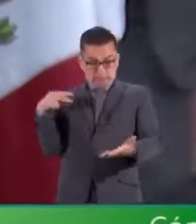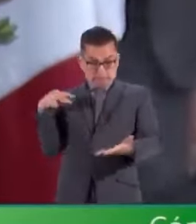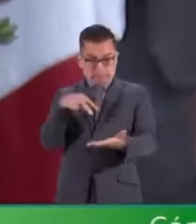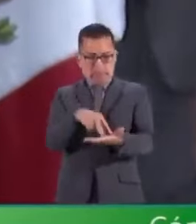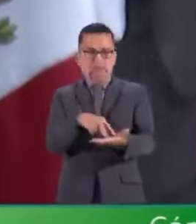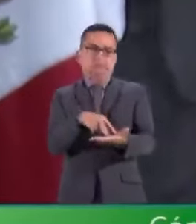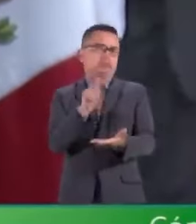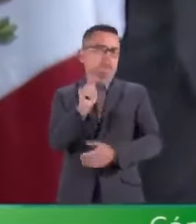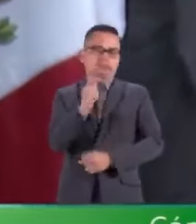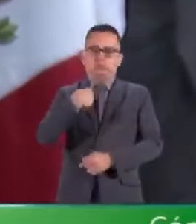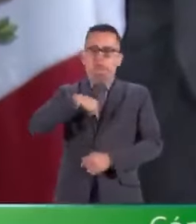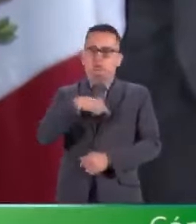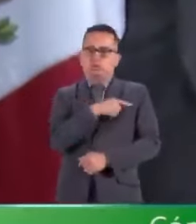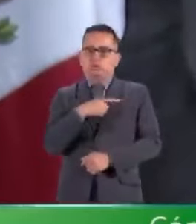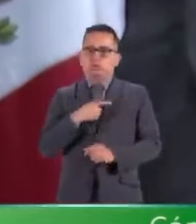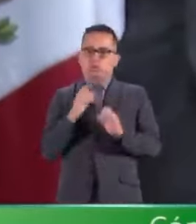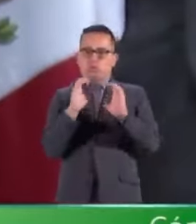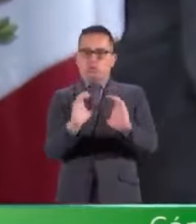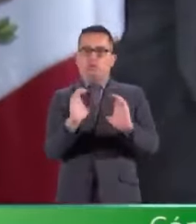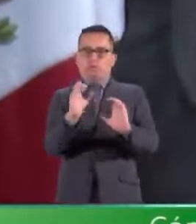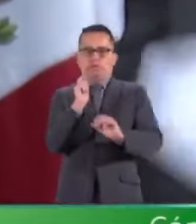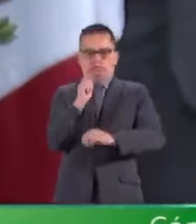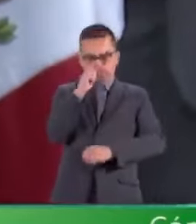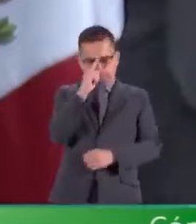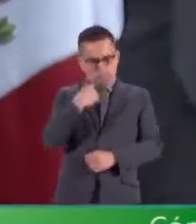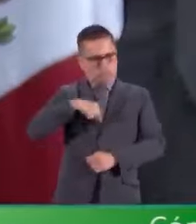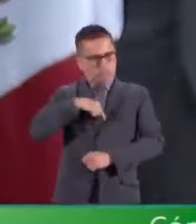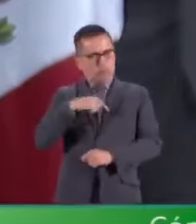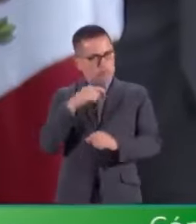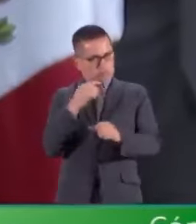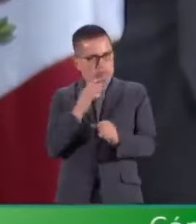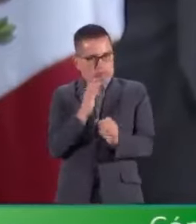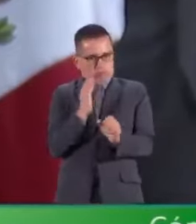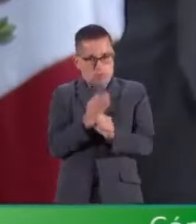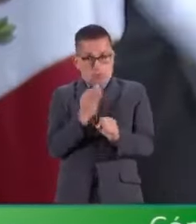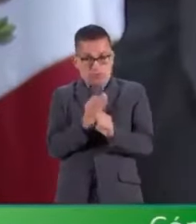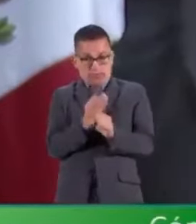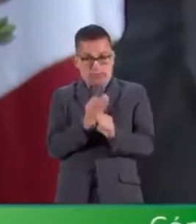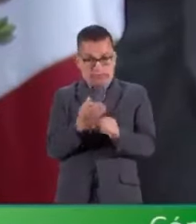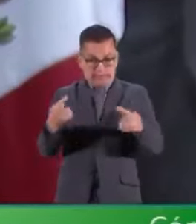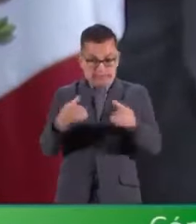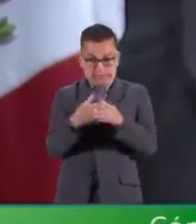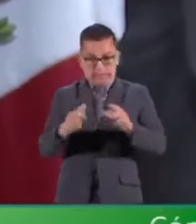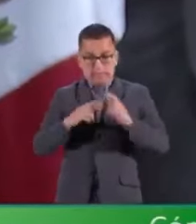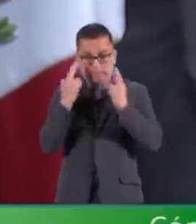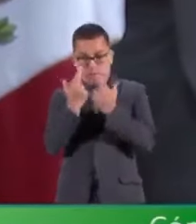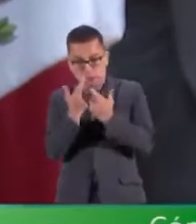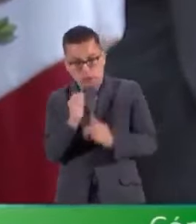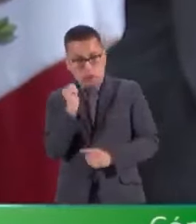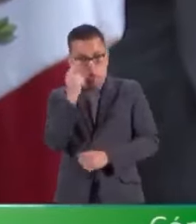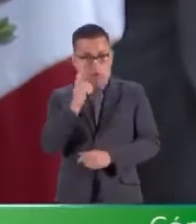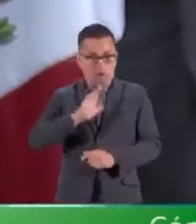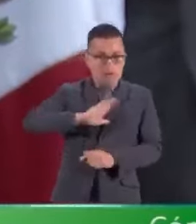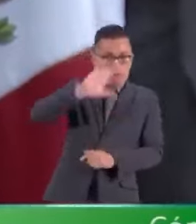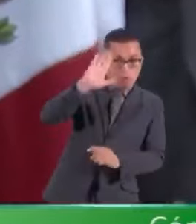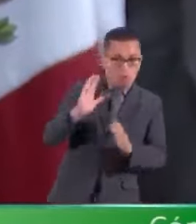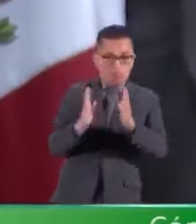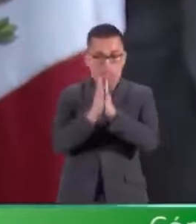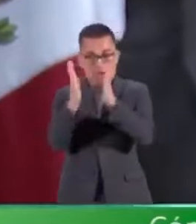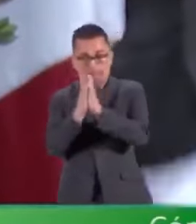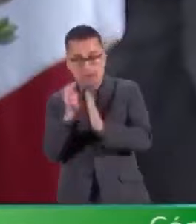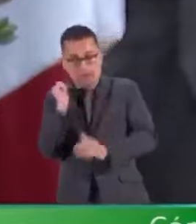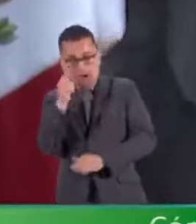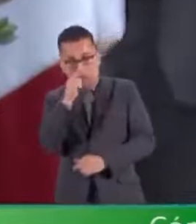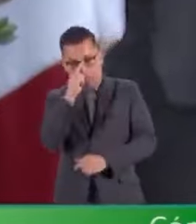de tener que expresar lo nuestro y por lo tanto antes de iniciar cualquier participación del grupo parlamentario del